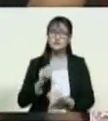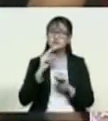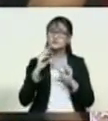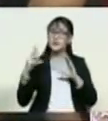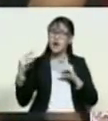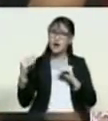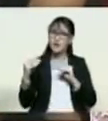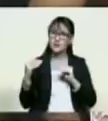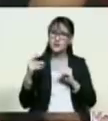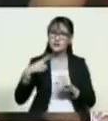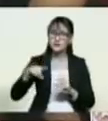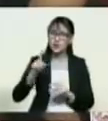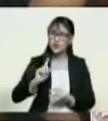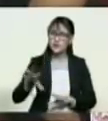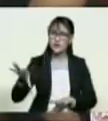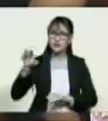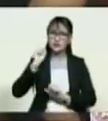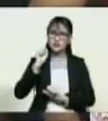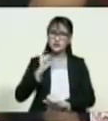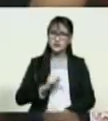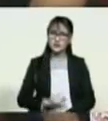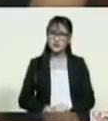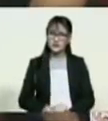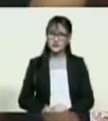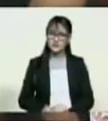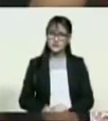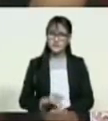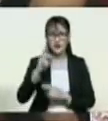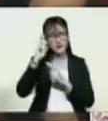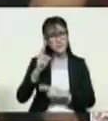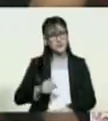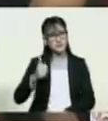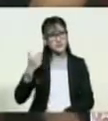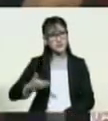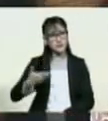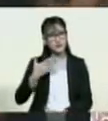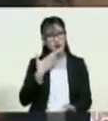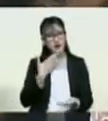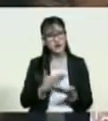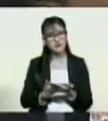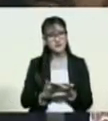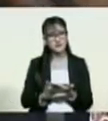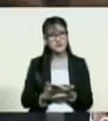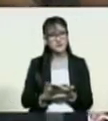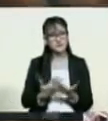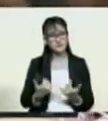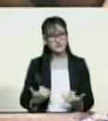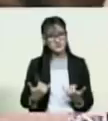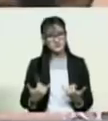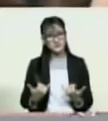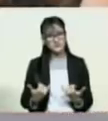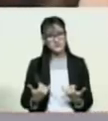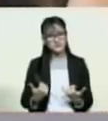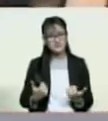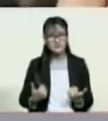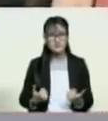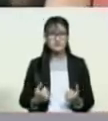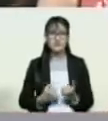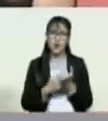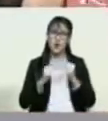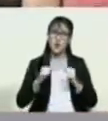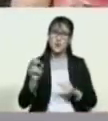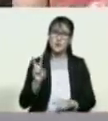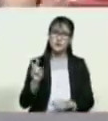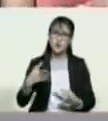hablando, a entenderse y sobre todo a respetarse. Muchas gracias. Así que desde acá, vamos Venezuela,